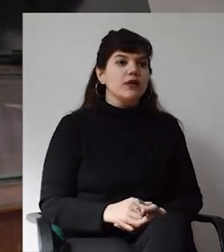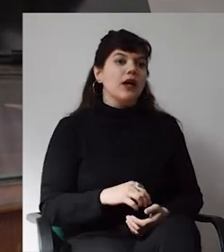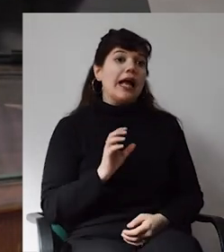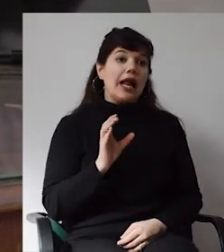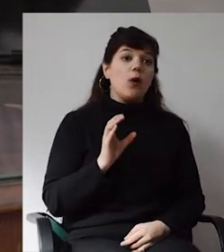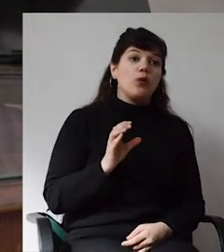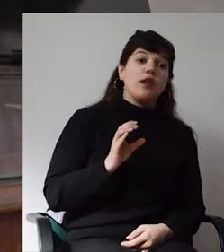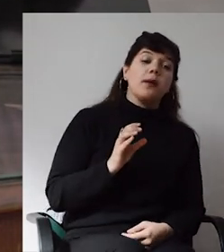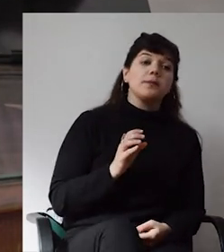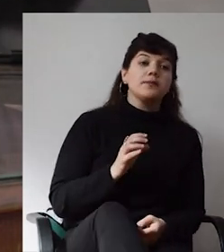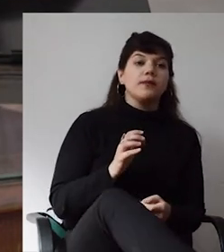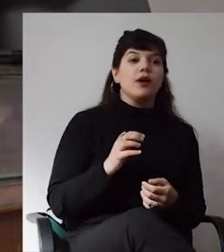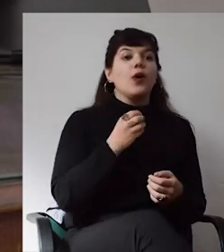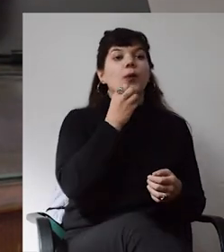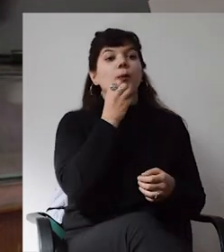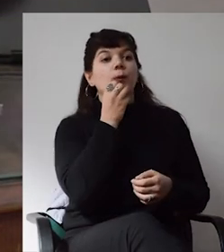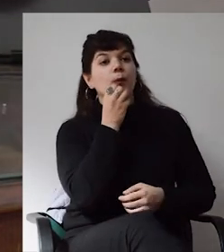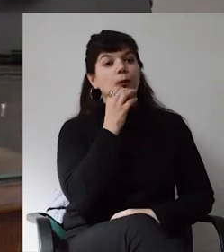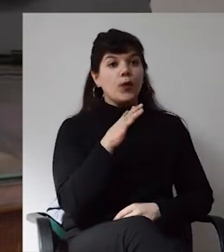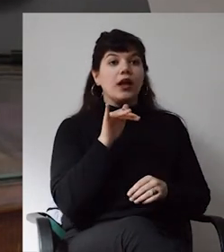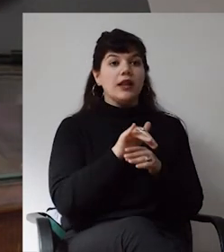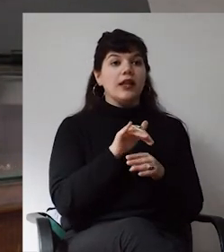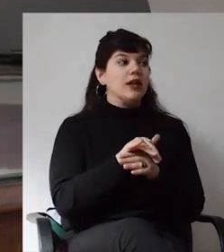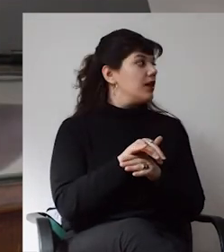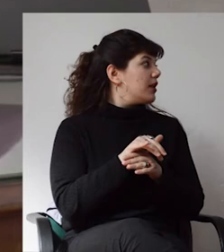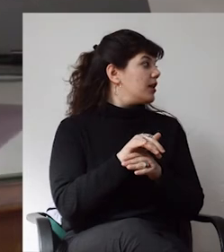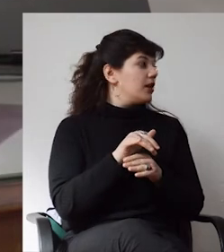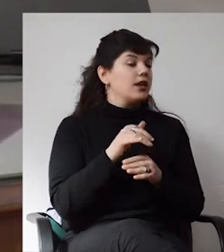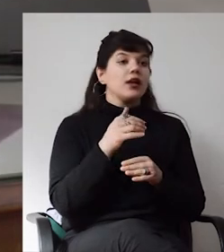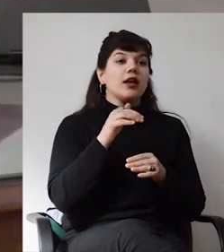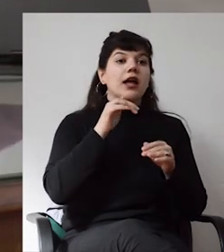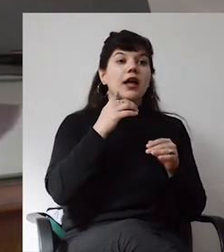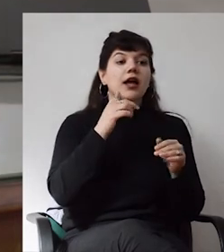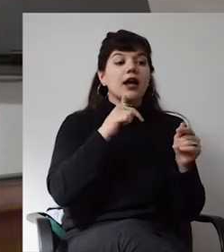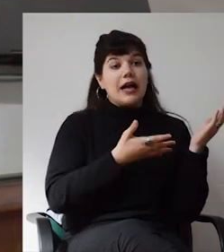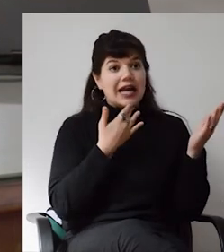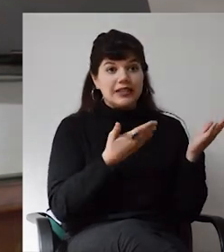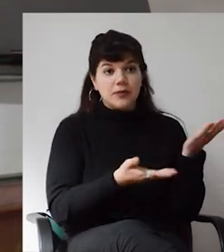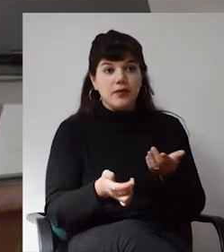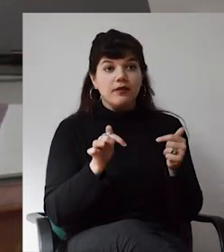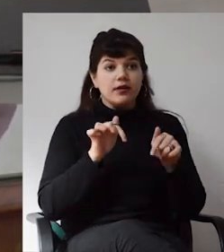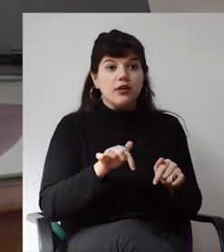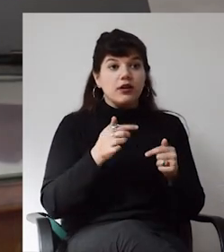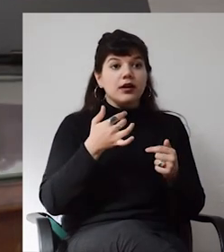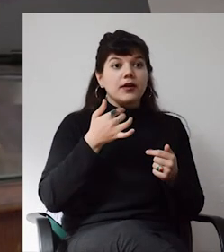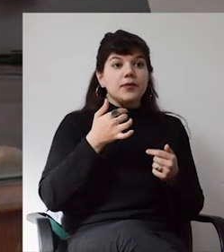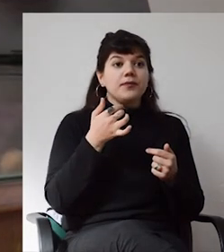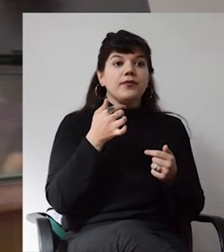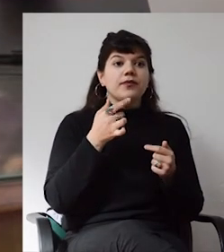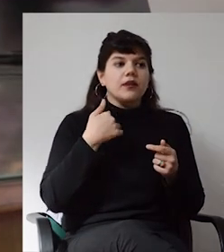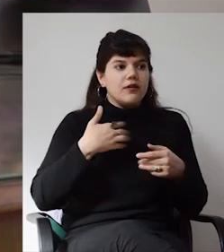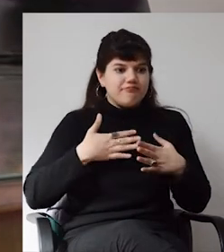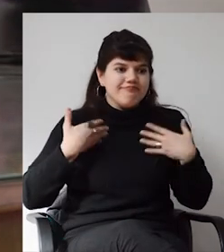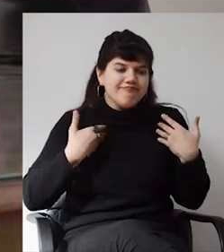Claudia. Bueno, buenas tardes, gracias por la invitación. Me encanta, me entusiasma